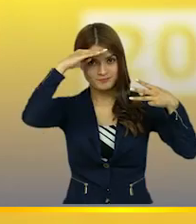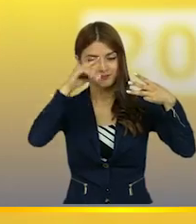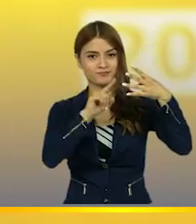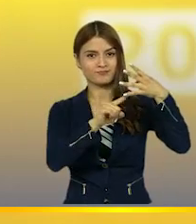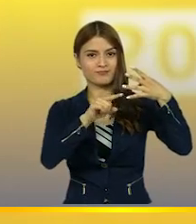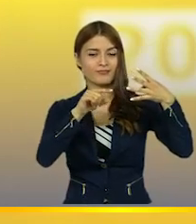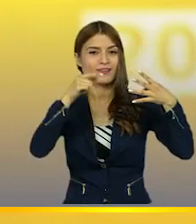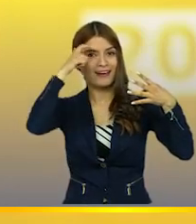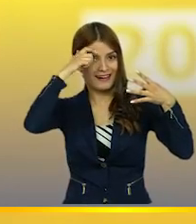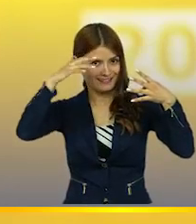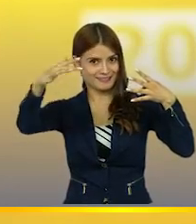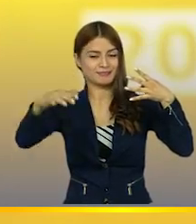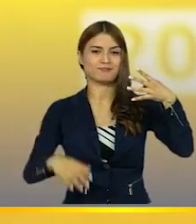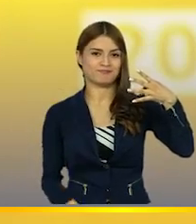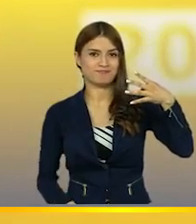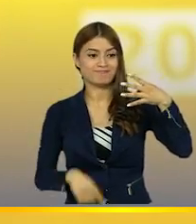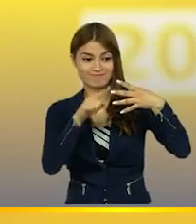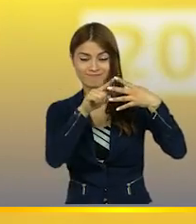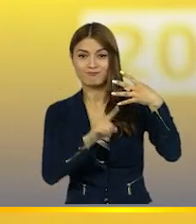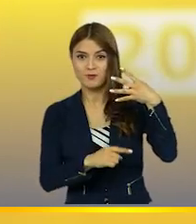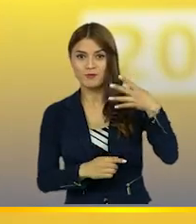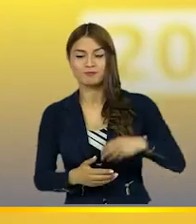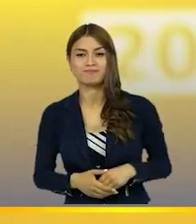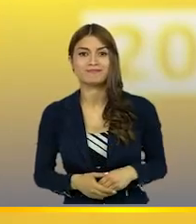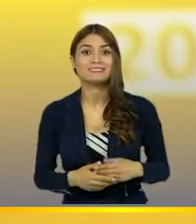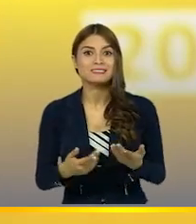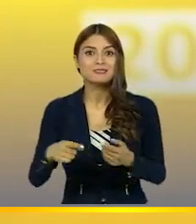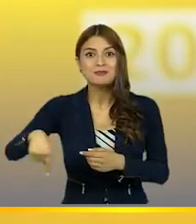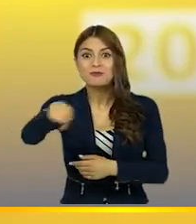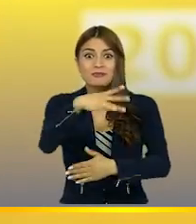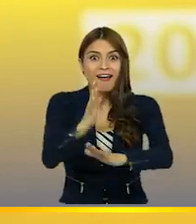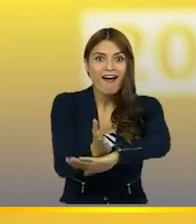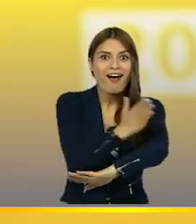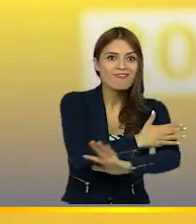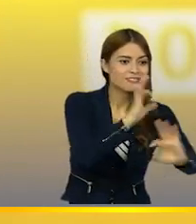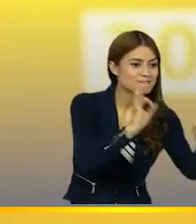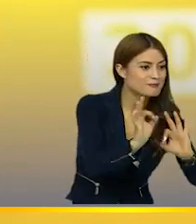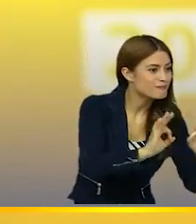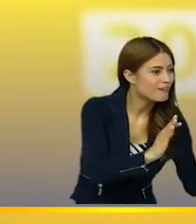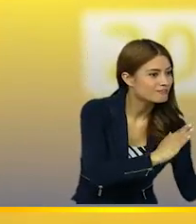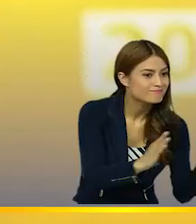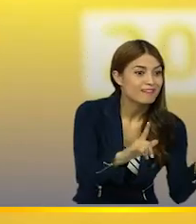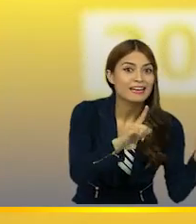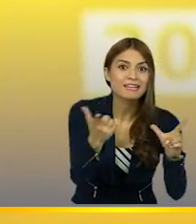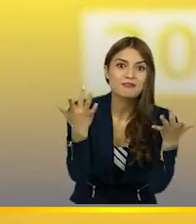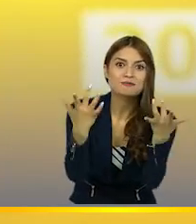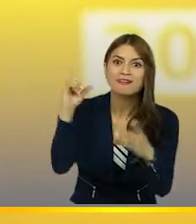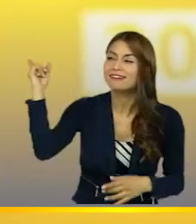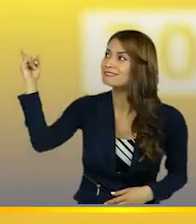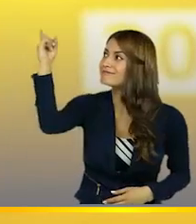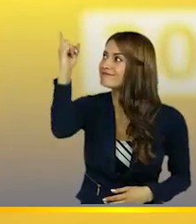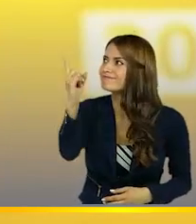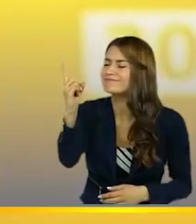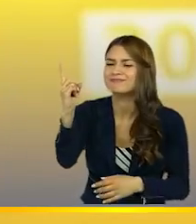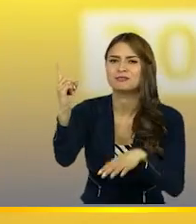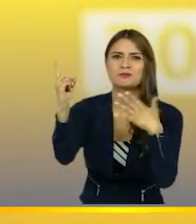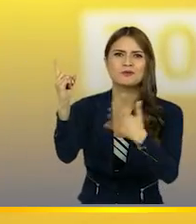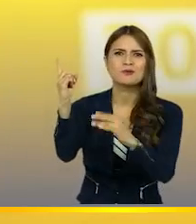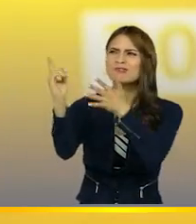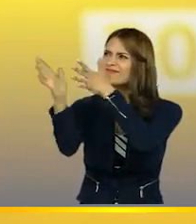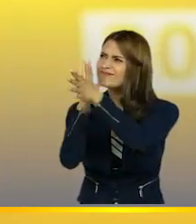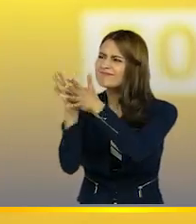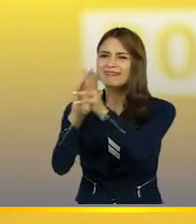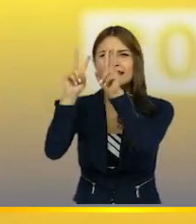Cartagena. Estamos listos para recibirlo con los brazos y el corazón abiertos a su mensaje